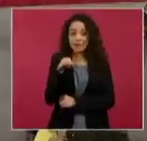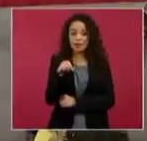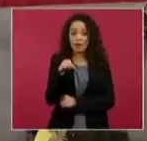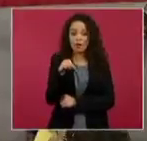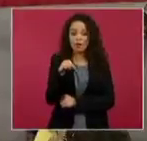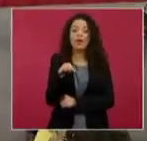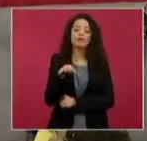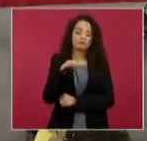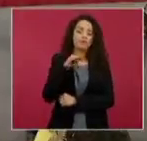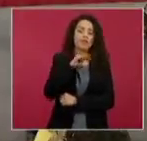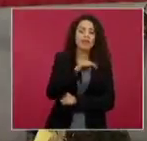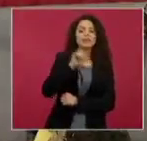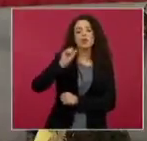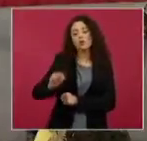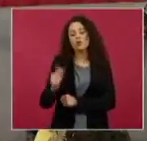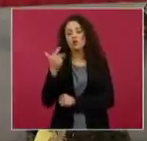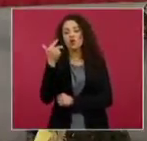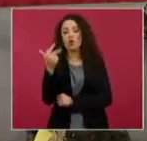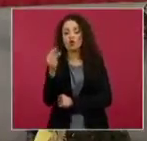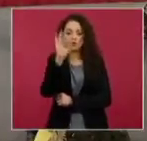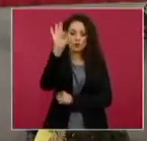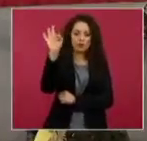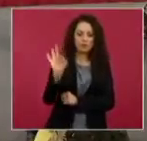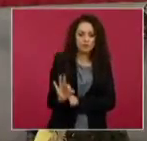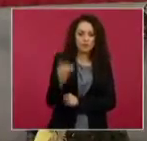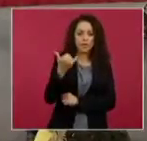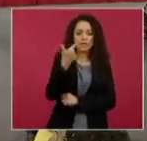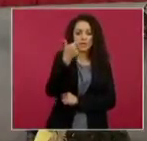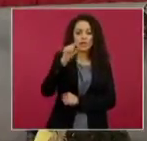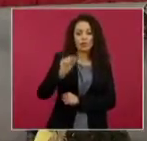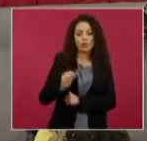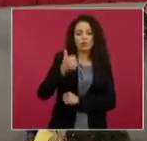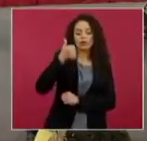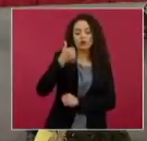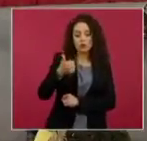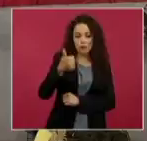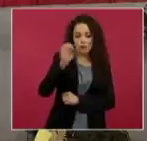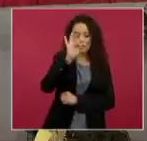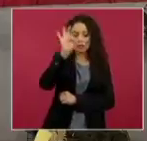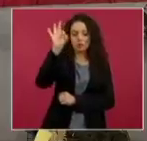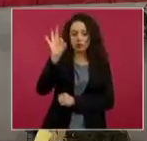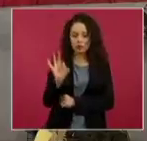de 19.8 y 7.6 menos